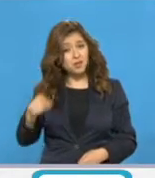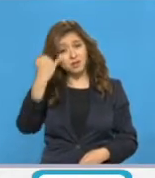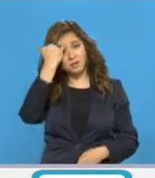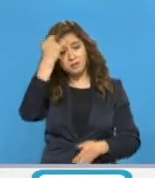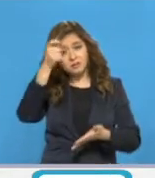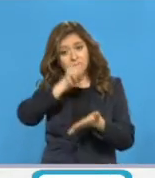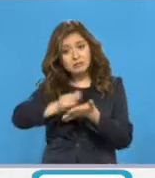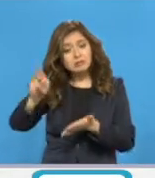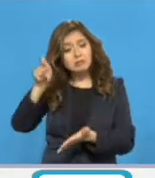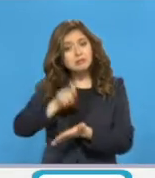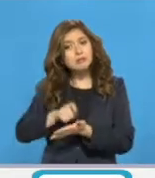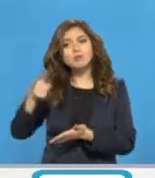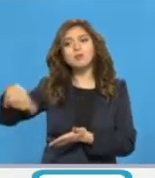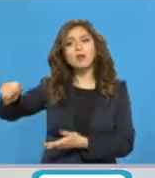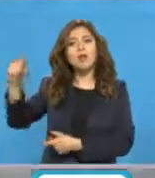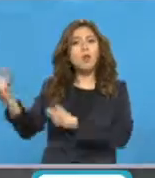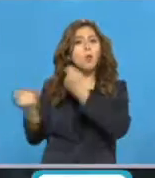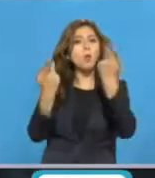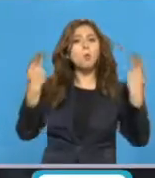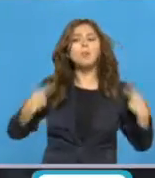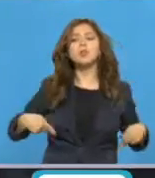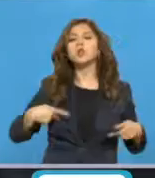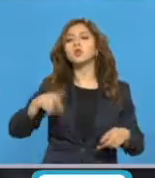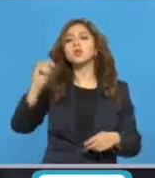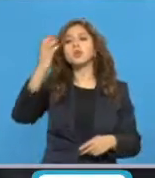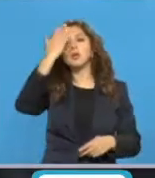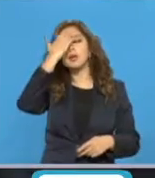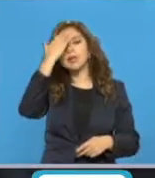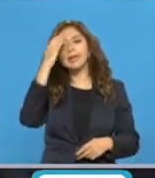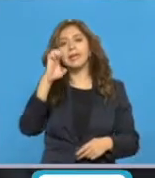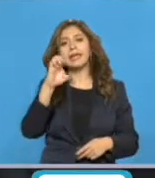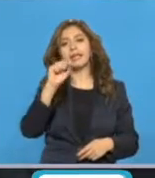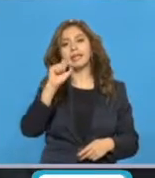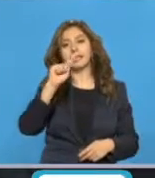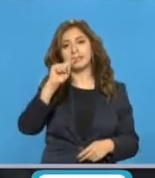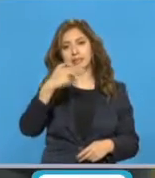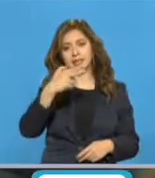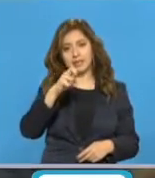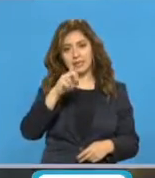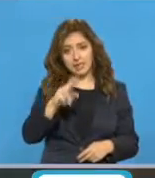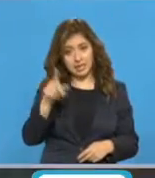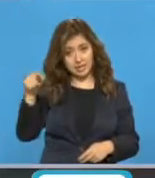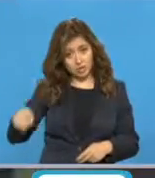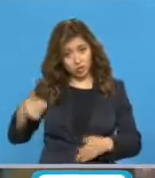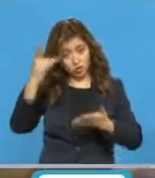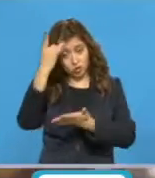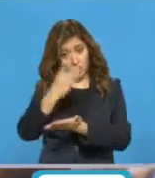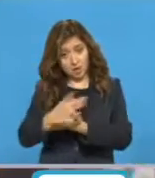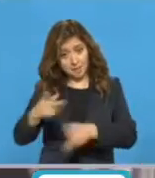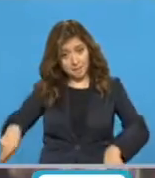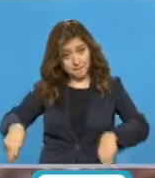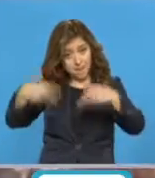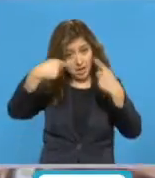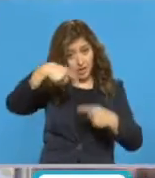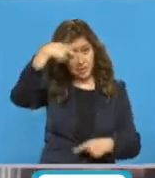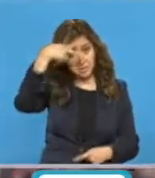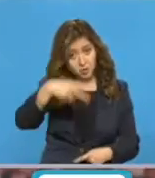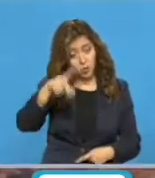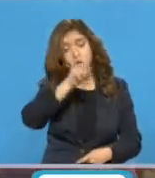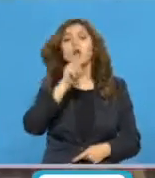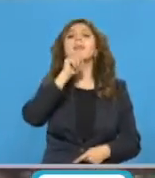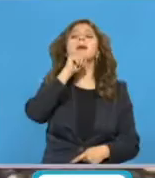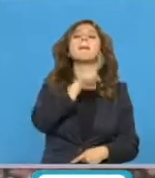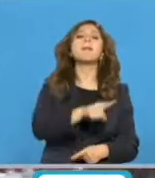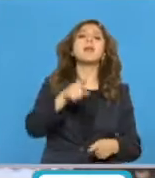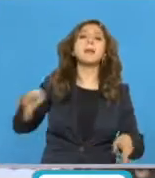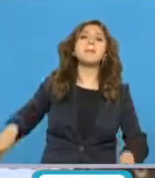mucho todavía, Esther Seligson. Y esta editorial no solo publica en México, sino que al mismo tiempo sale la edición